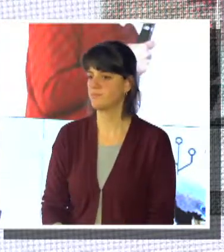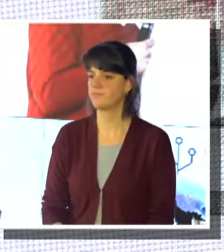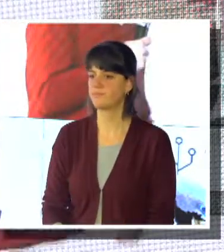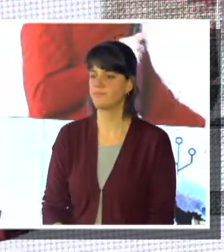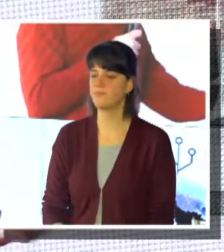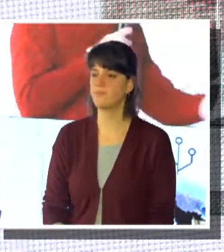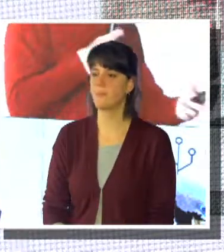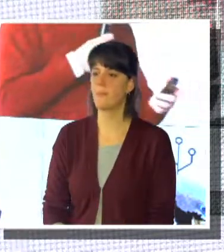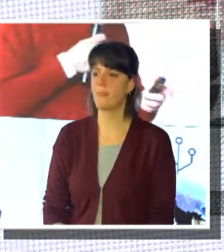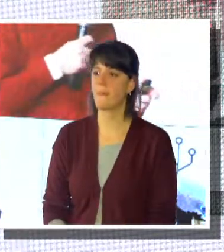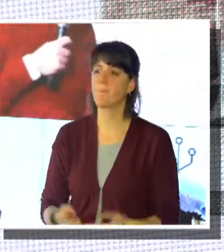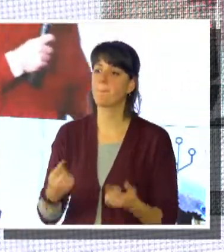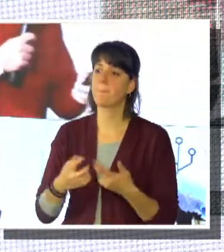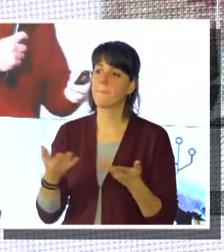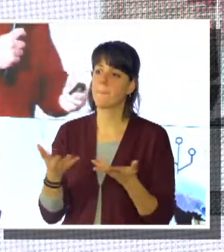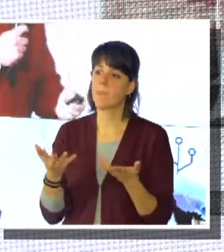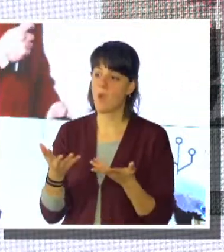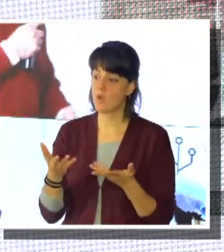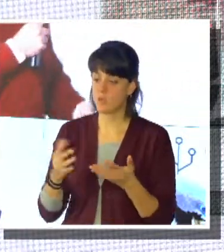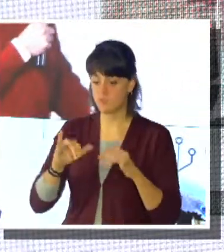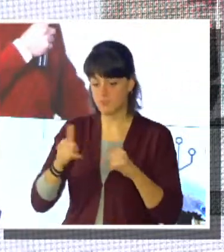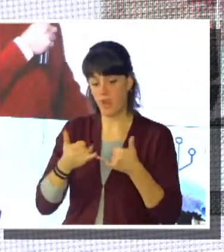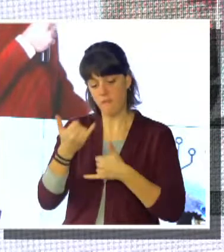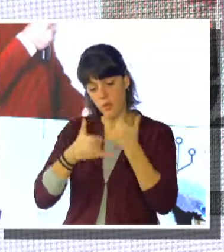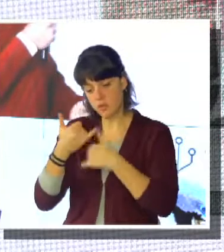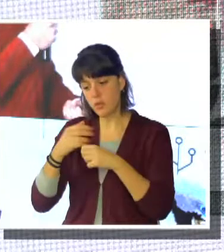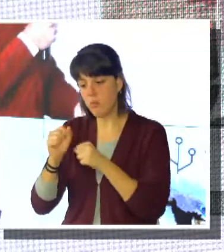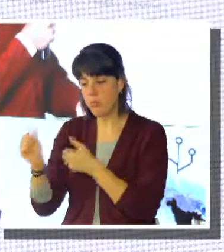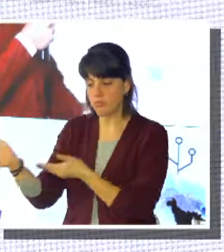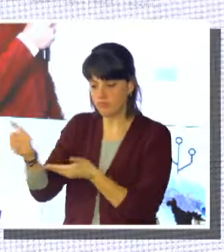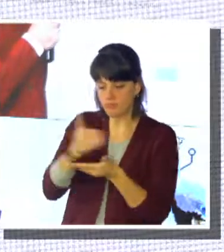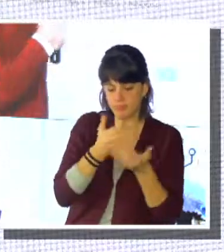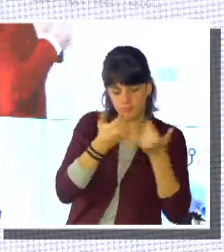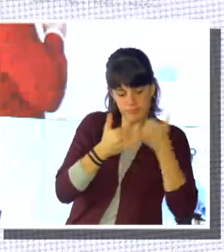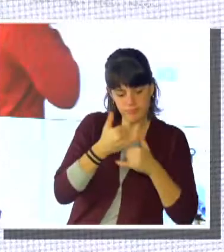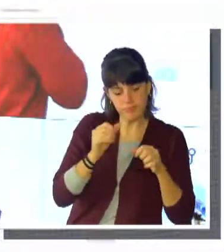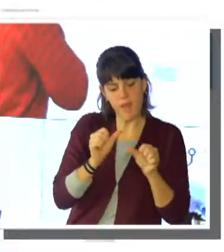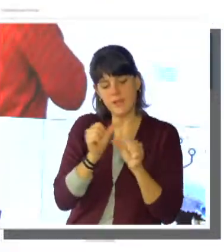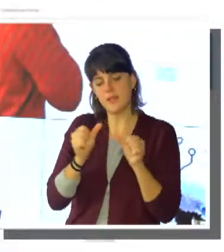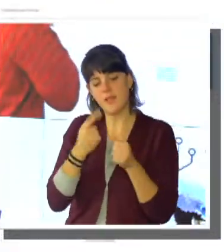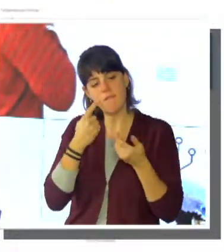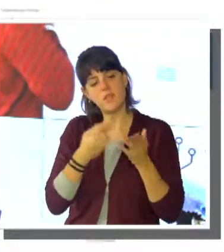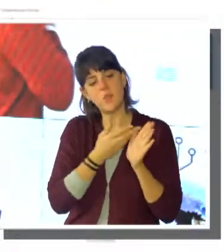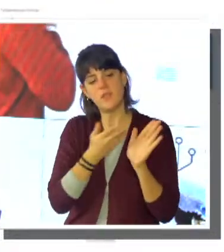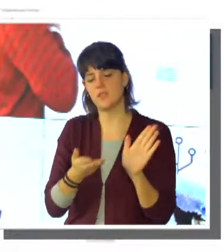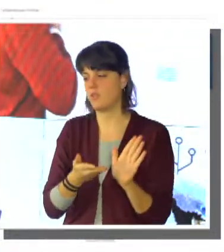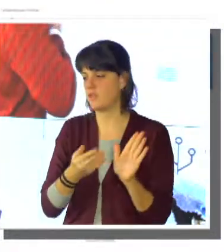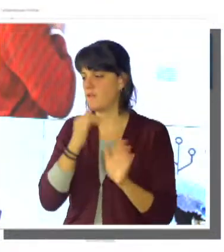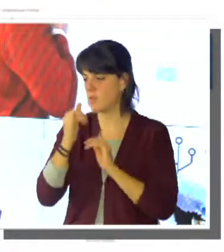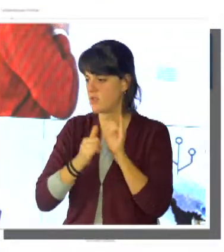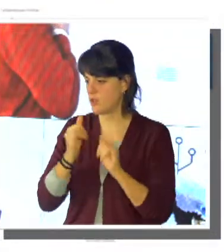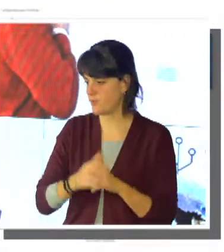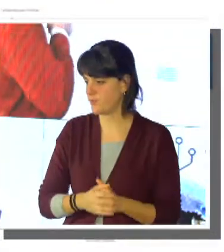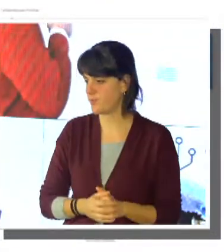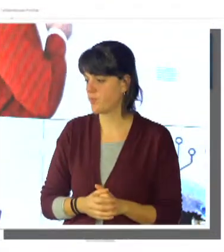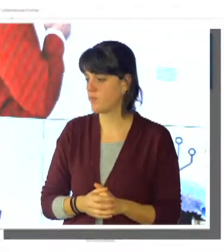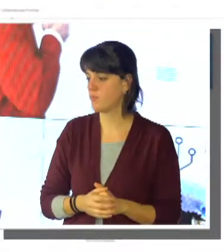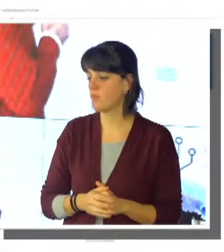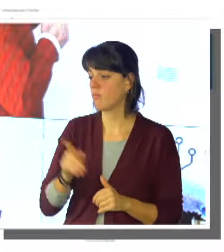Entonces, por ejemplo, tomando una cierta parada donde pasan 3 líneas, la A, B y